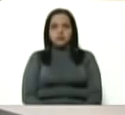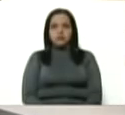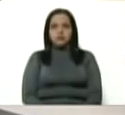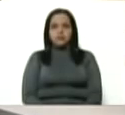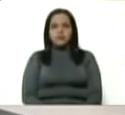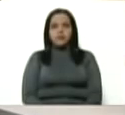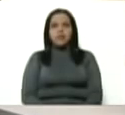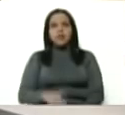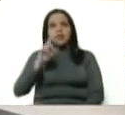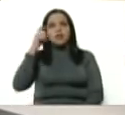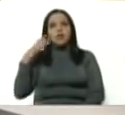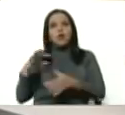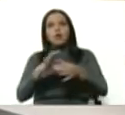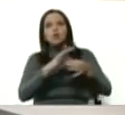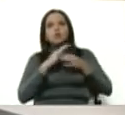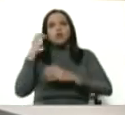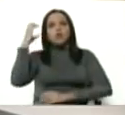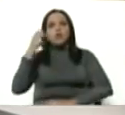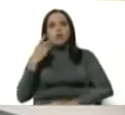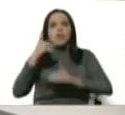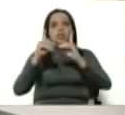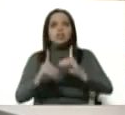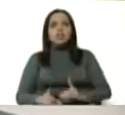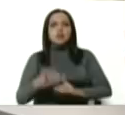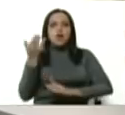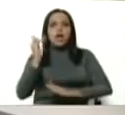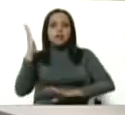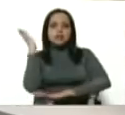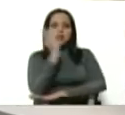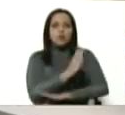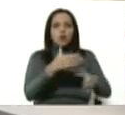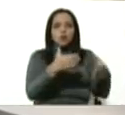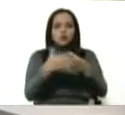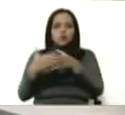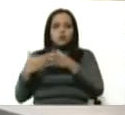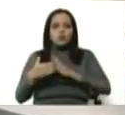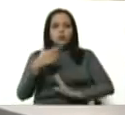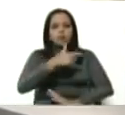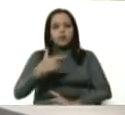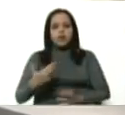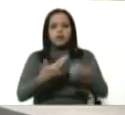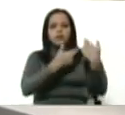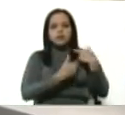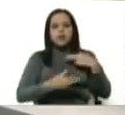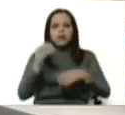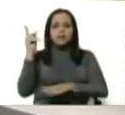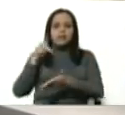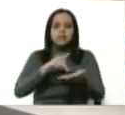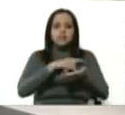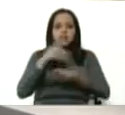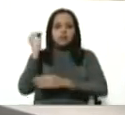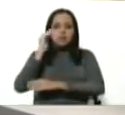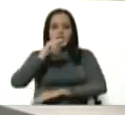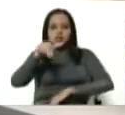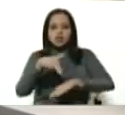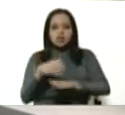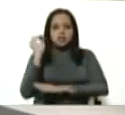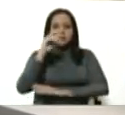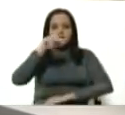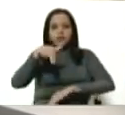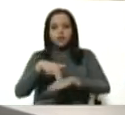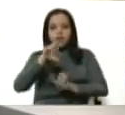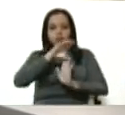sancionar de manera ilegal a un grupo de funcionarios venezolanos, integrantes de la Asamblea Nacional, de la Asamblea Nacional Constituyente, de la